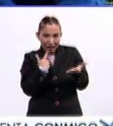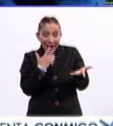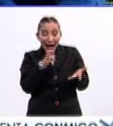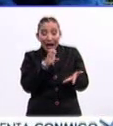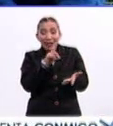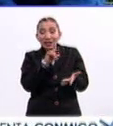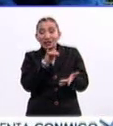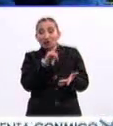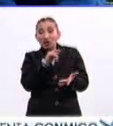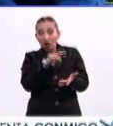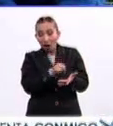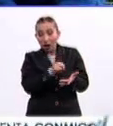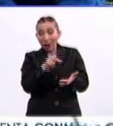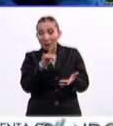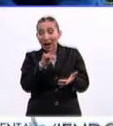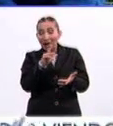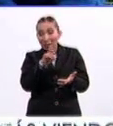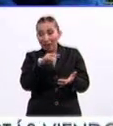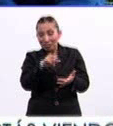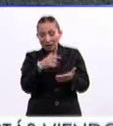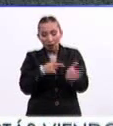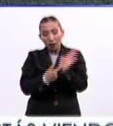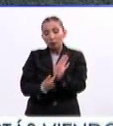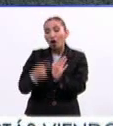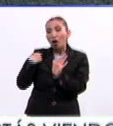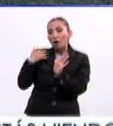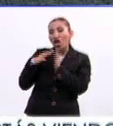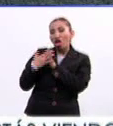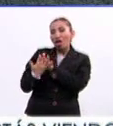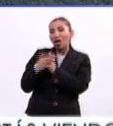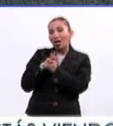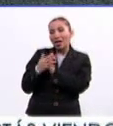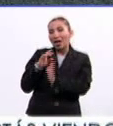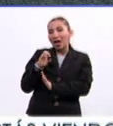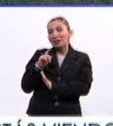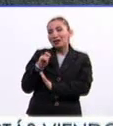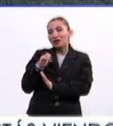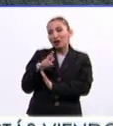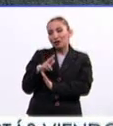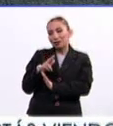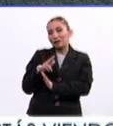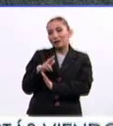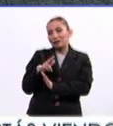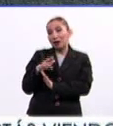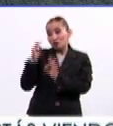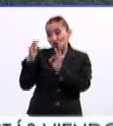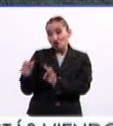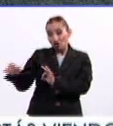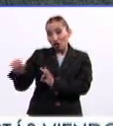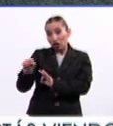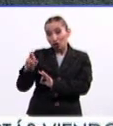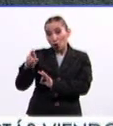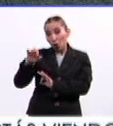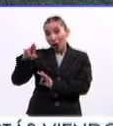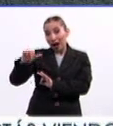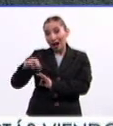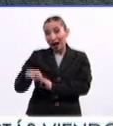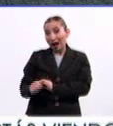nos presenta un texto deturpado por el editor. A veces resulta que no estamos leyendo a Sor Juana, sino a Méndez Plancarte,